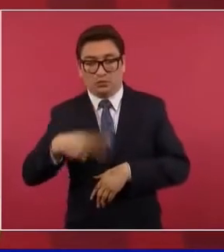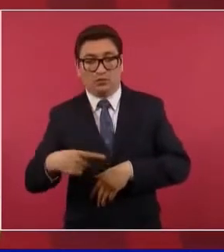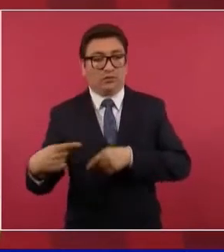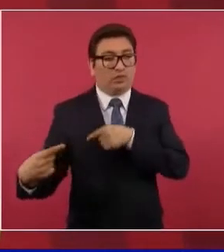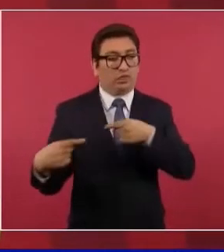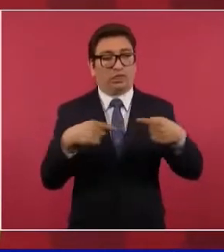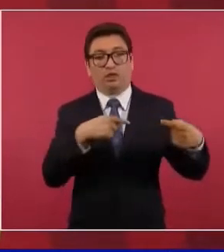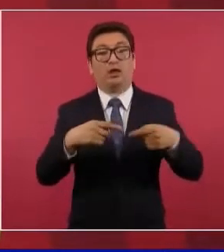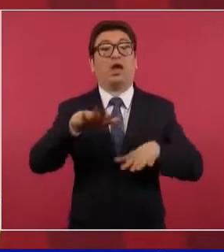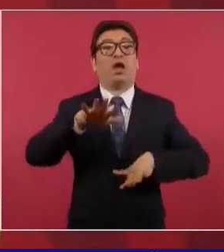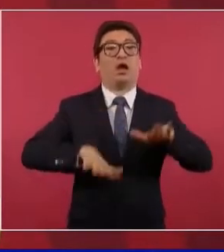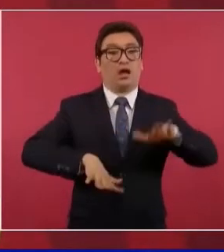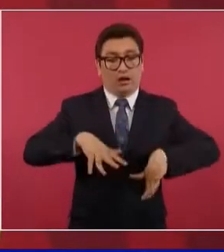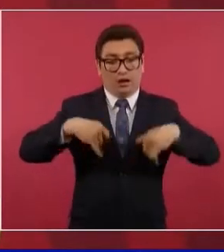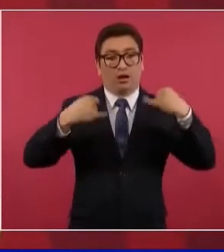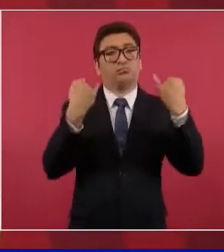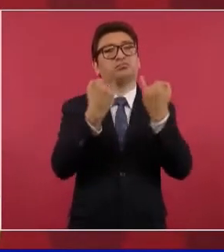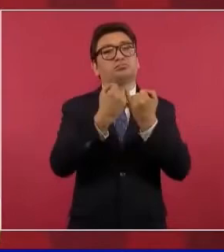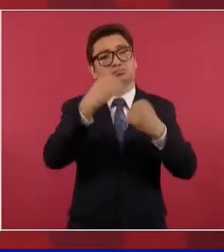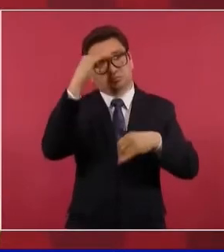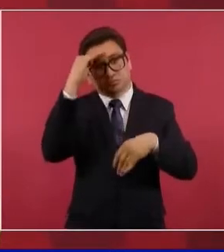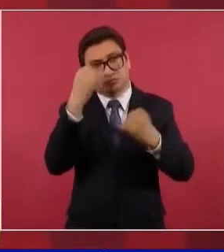coincidencias?